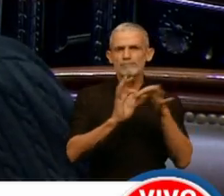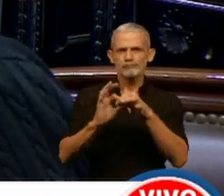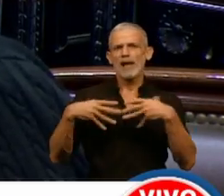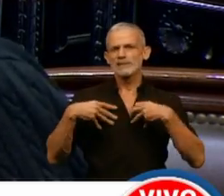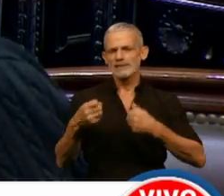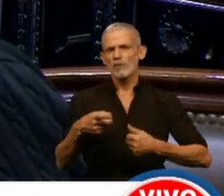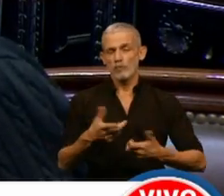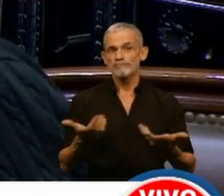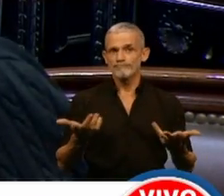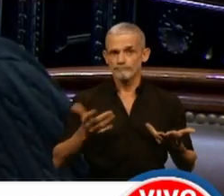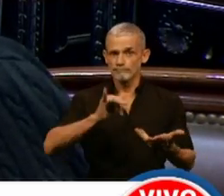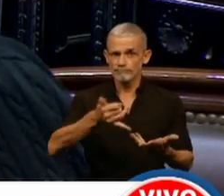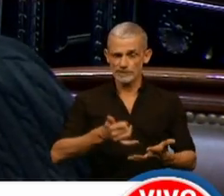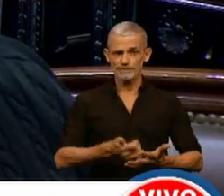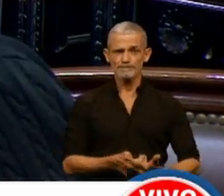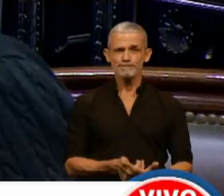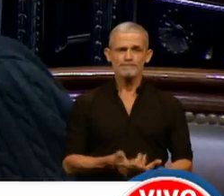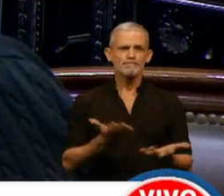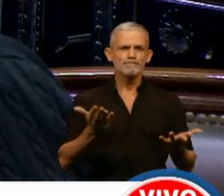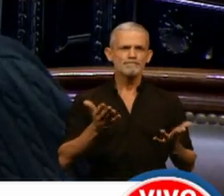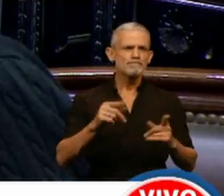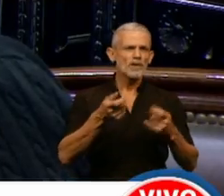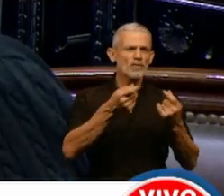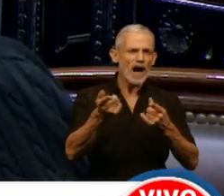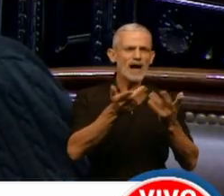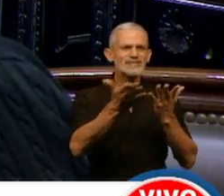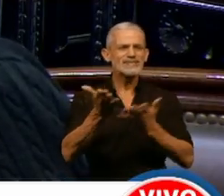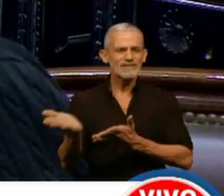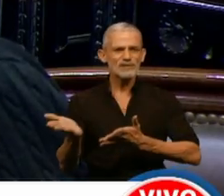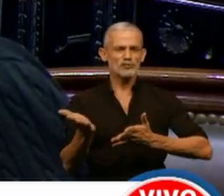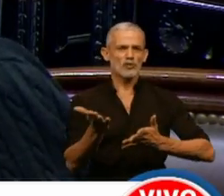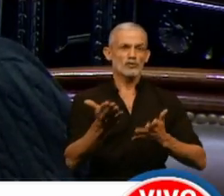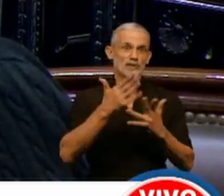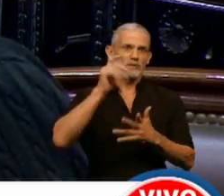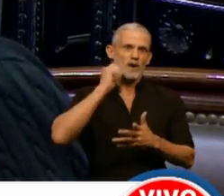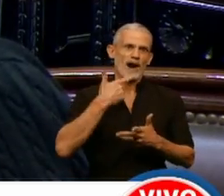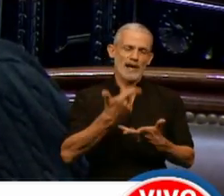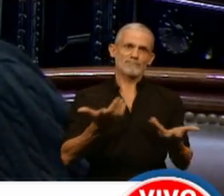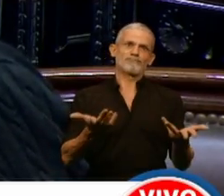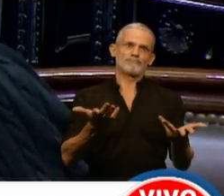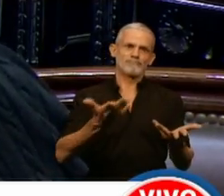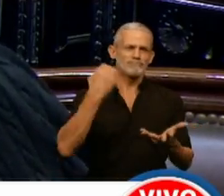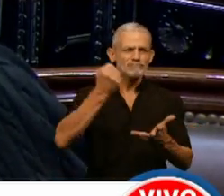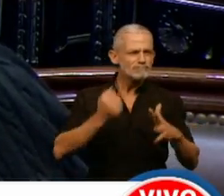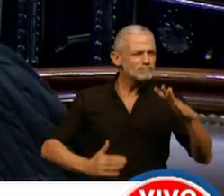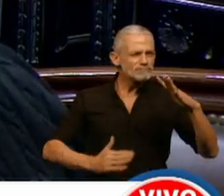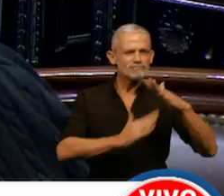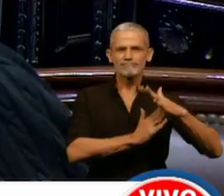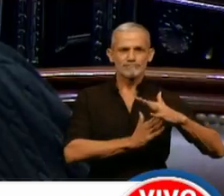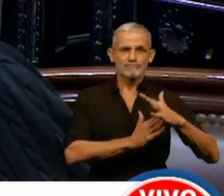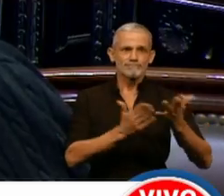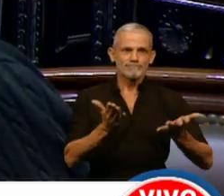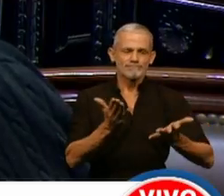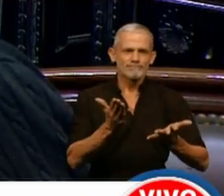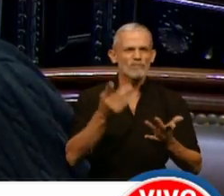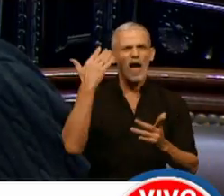con la salud pública acercar servicios este tipo de servicios que son esenciales porque